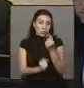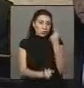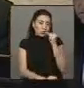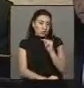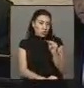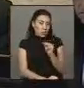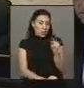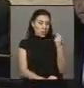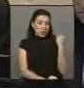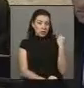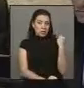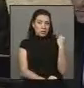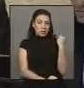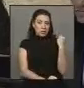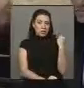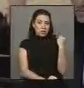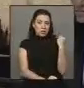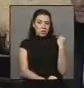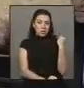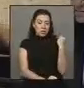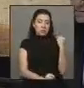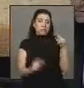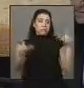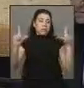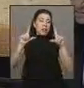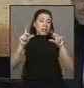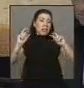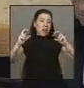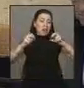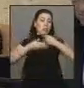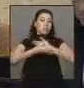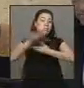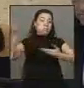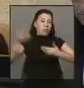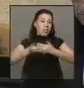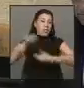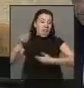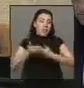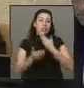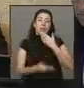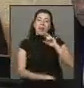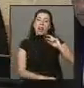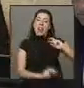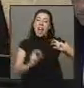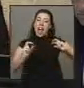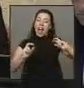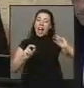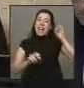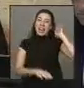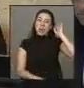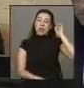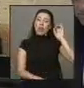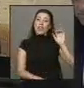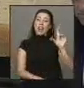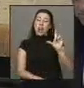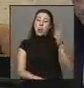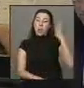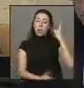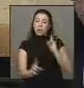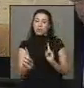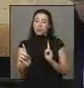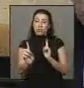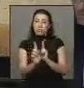semanas, en los medios de comunicación, incluso en la reunión que sostuvimos el lunes con el